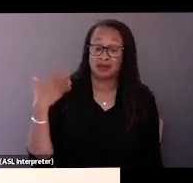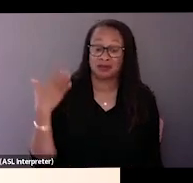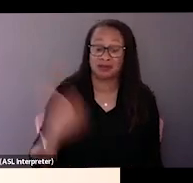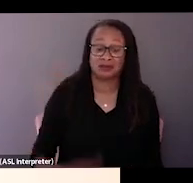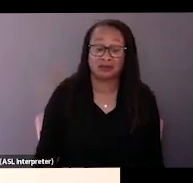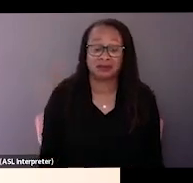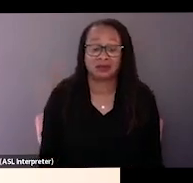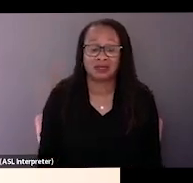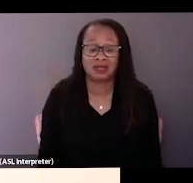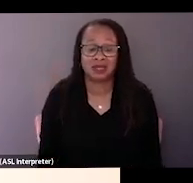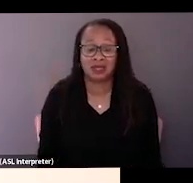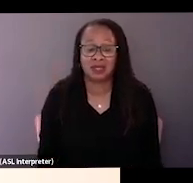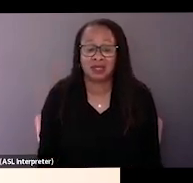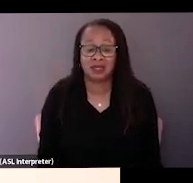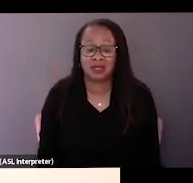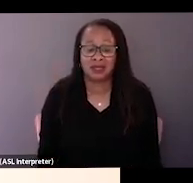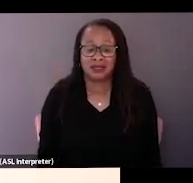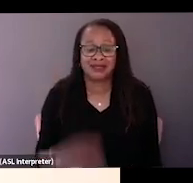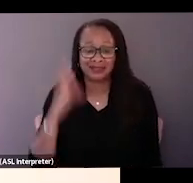Me gusta,